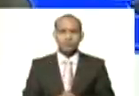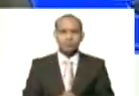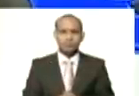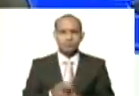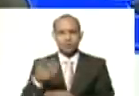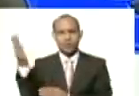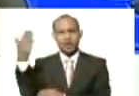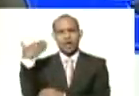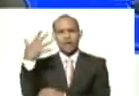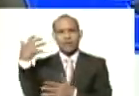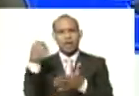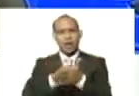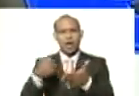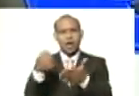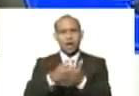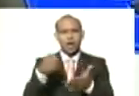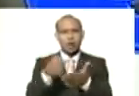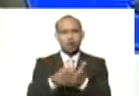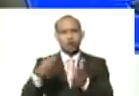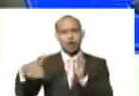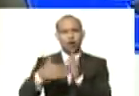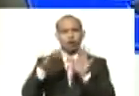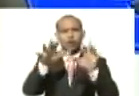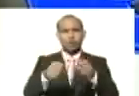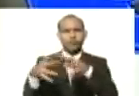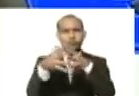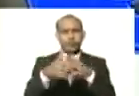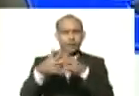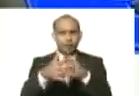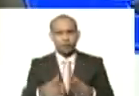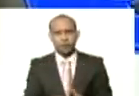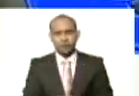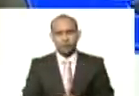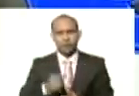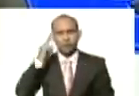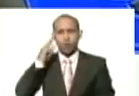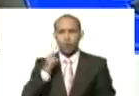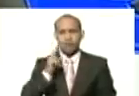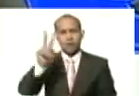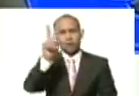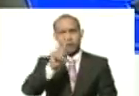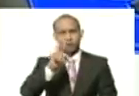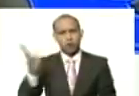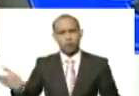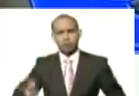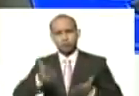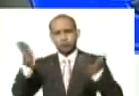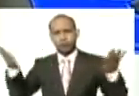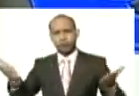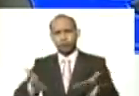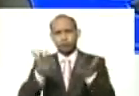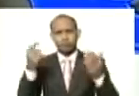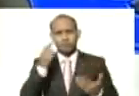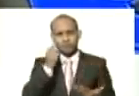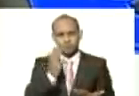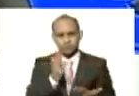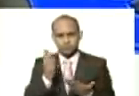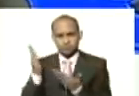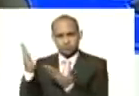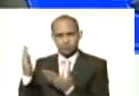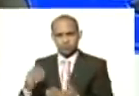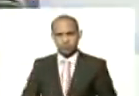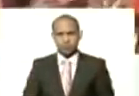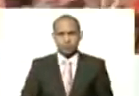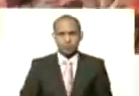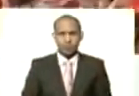las banderas de lucha del antiimperialismo bolivariano, venezolano y latinoamericano. Adelante,